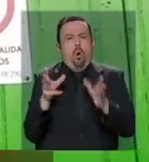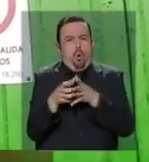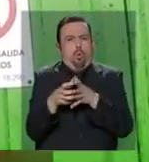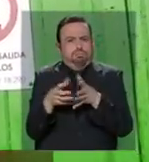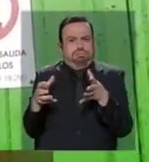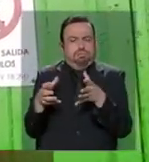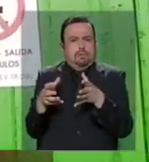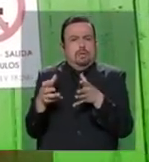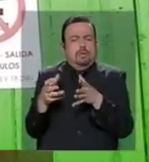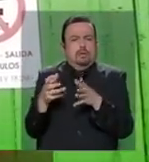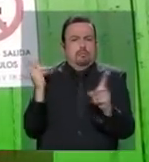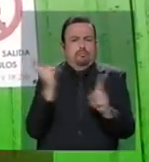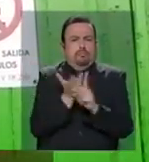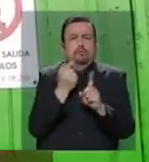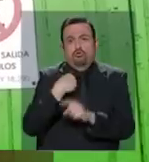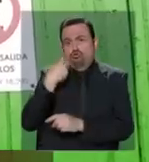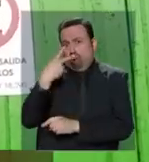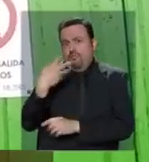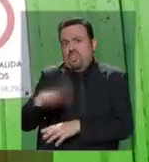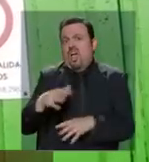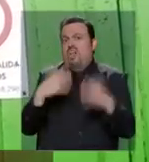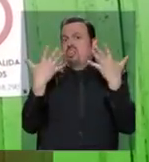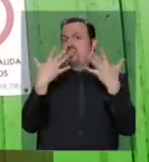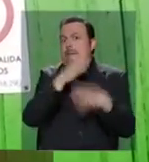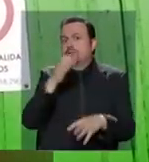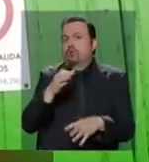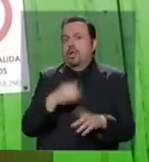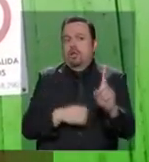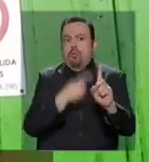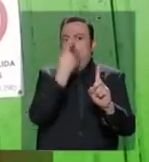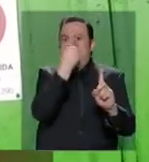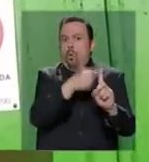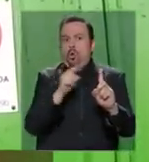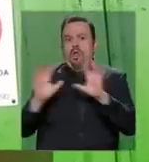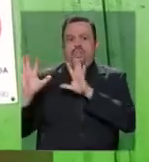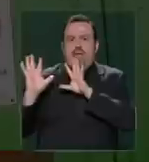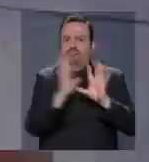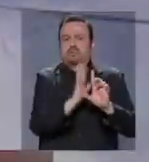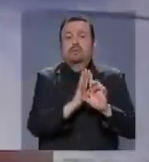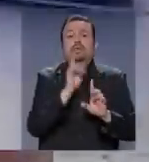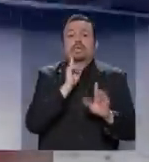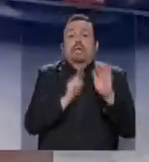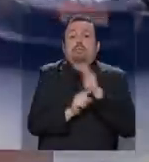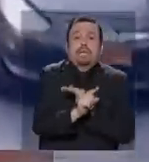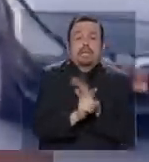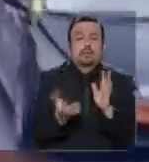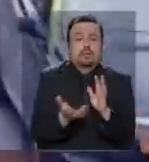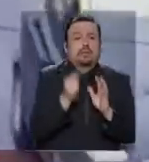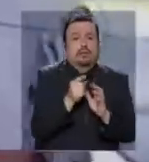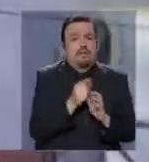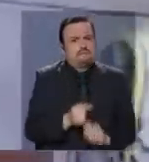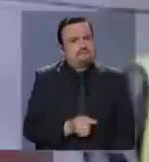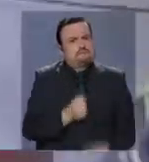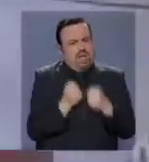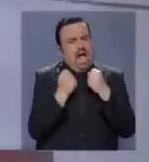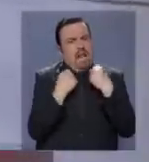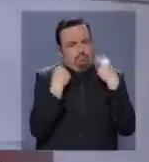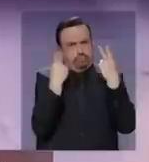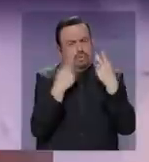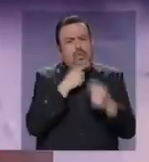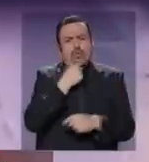grandes. Hasta 10 he visto yo asaltando a uno solo. ¿Y quién se meterá ahí? Pero esta valiente víctima no solo